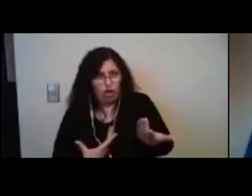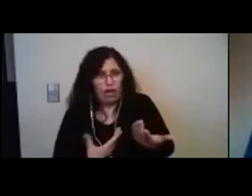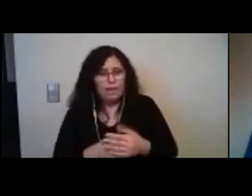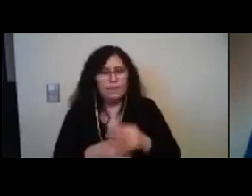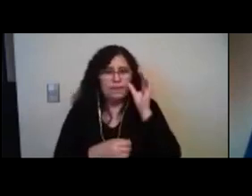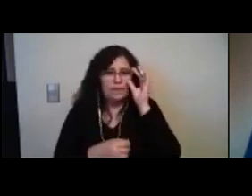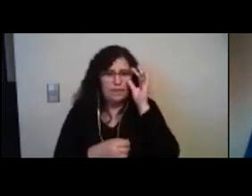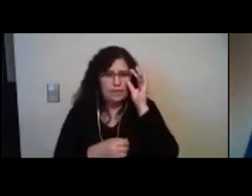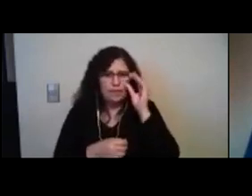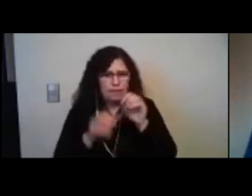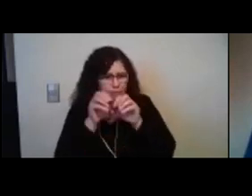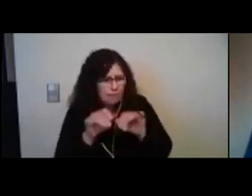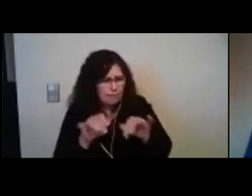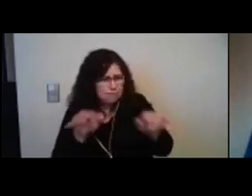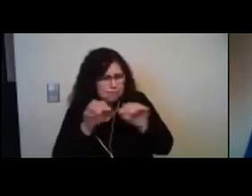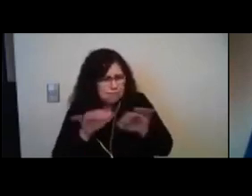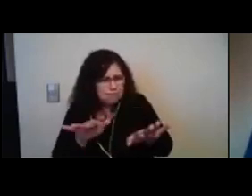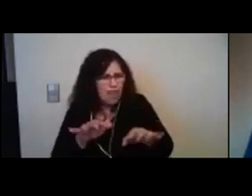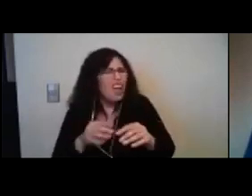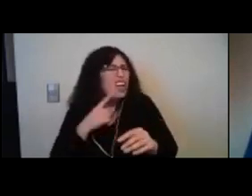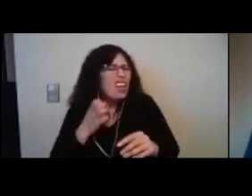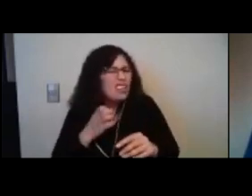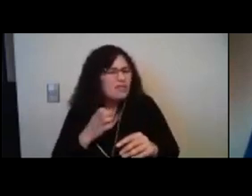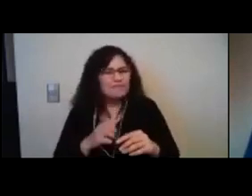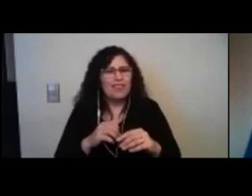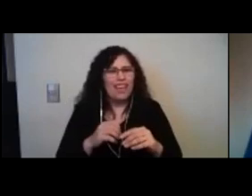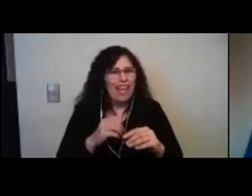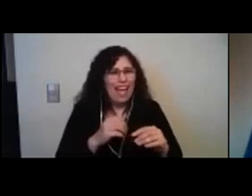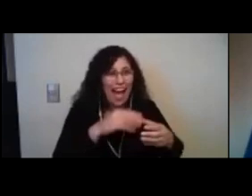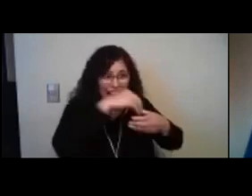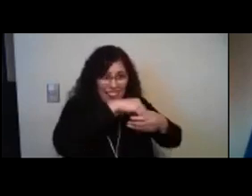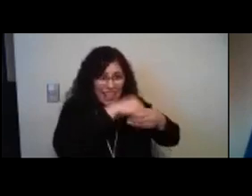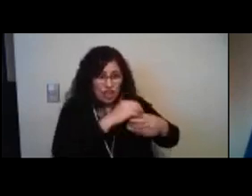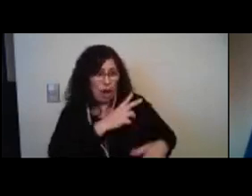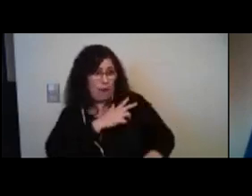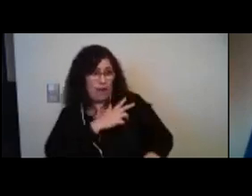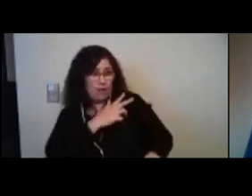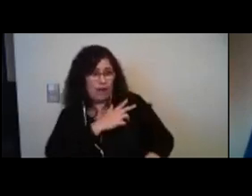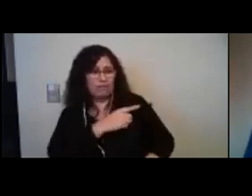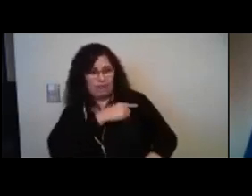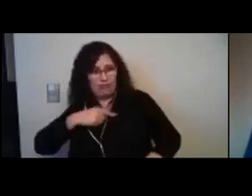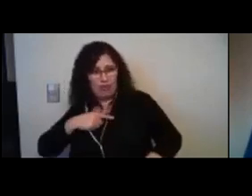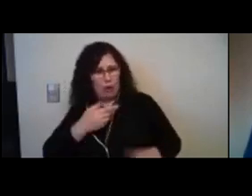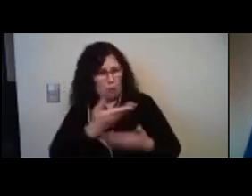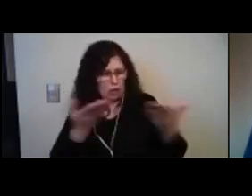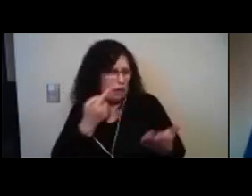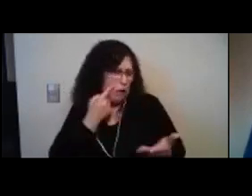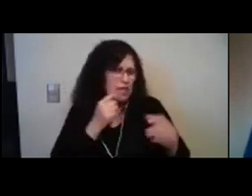produce un componente de la marihuana, ¿ya? Que es el sistema cannabinoide endógeno. No sé si lo han